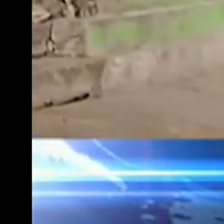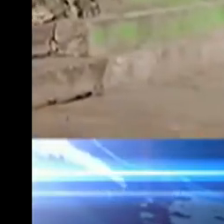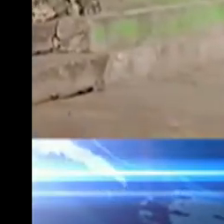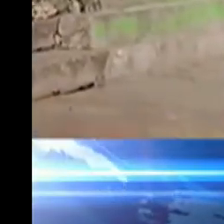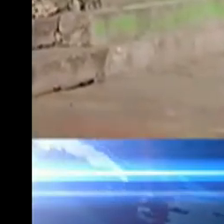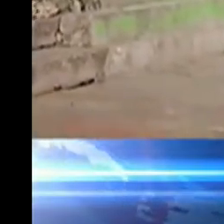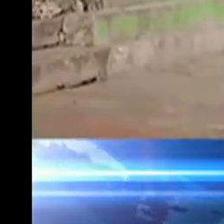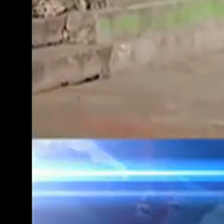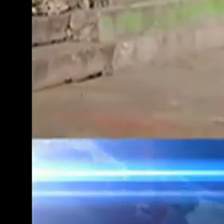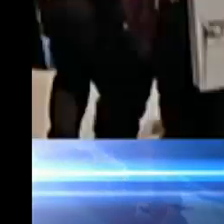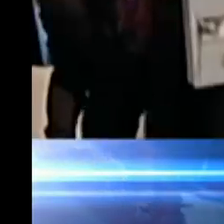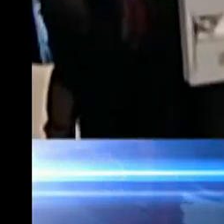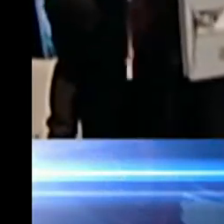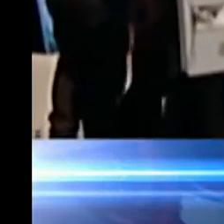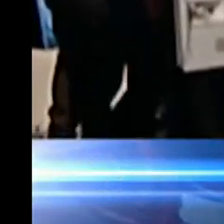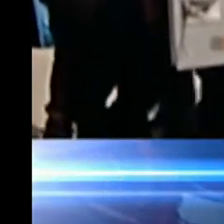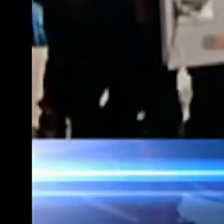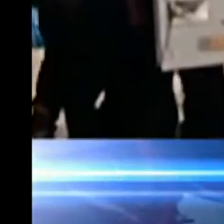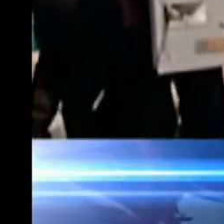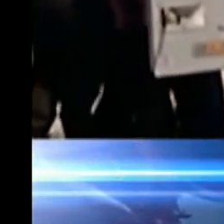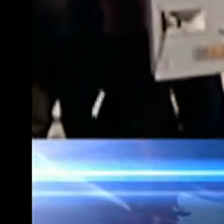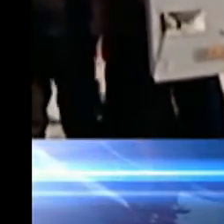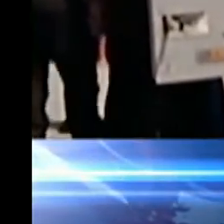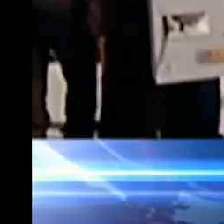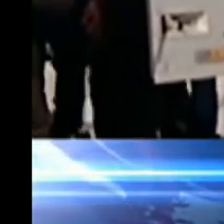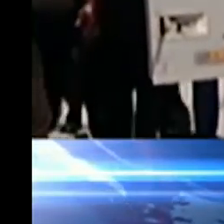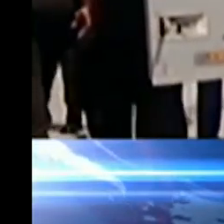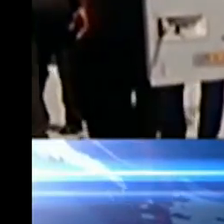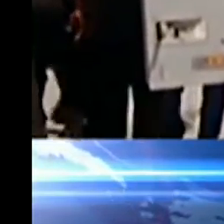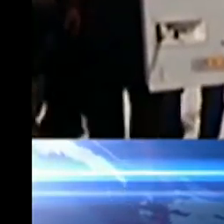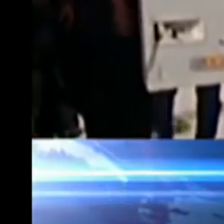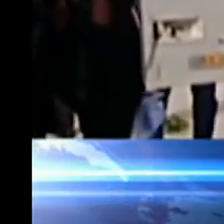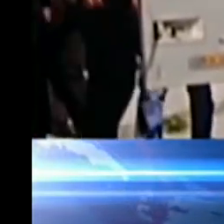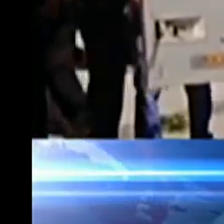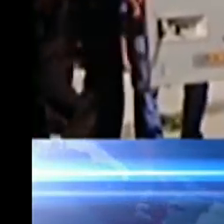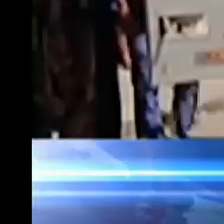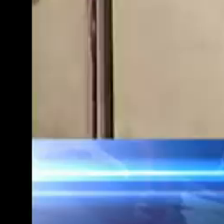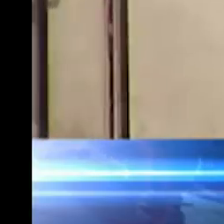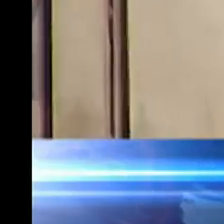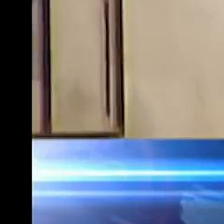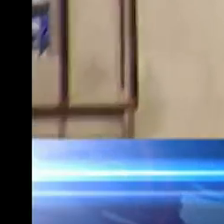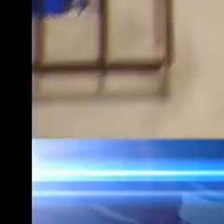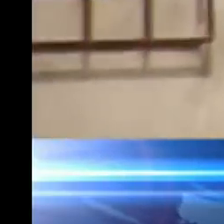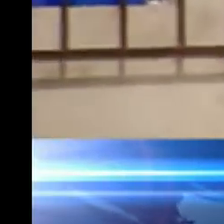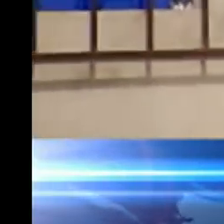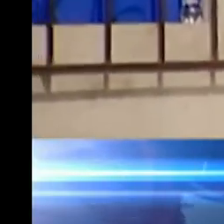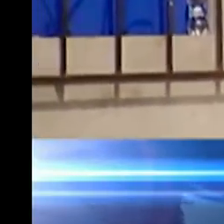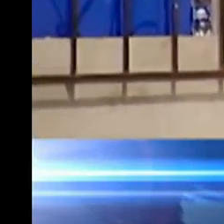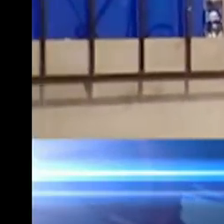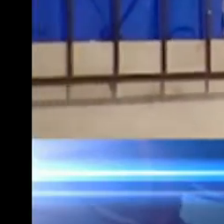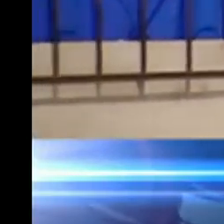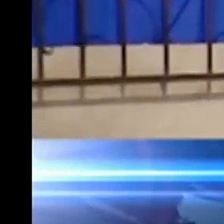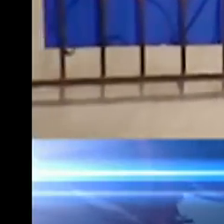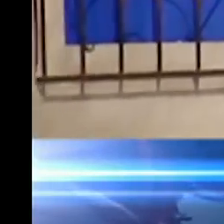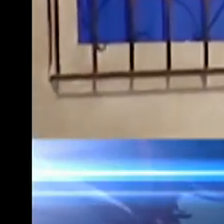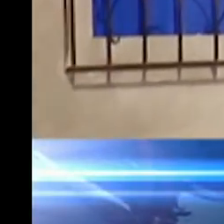presumen que falleció por una supuesta sobredosis de droga.